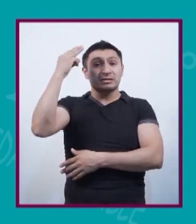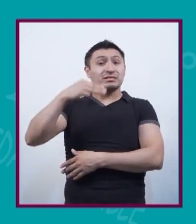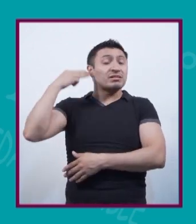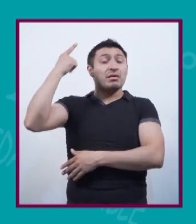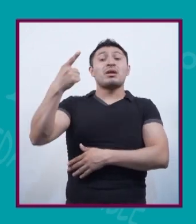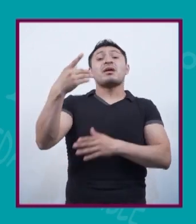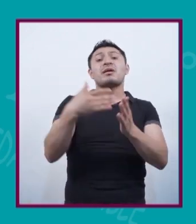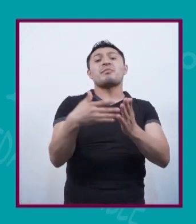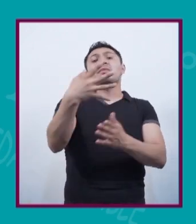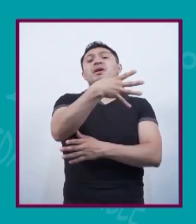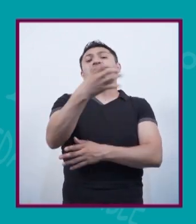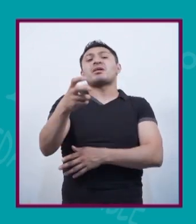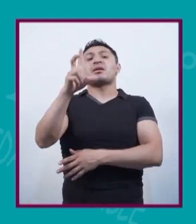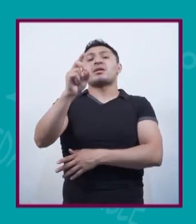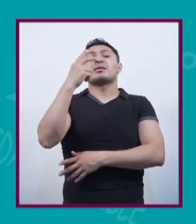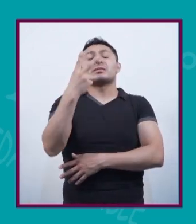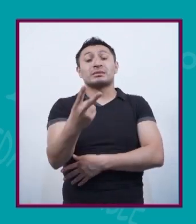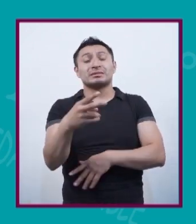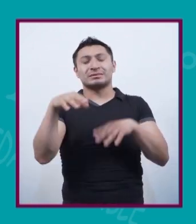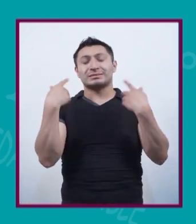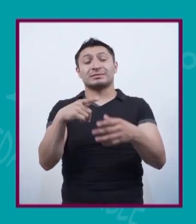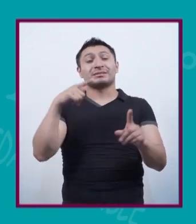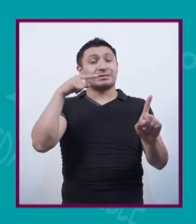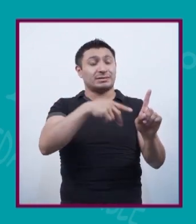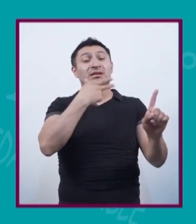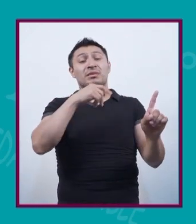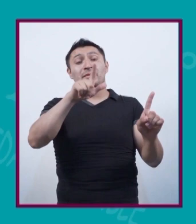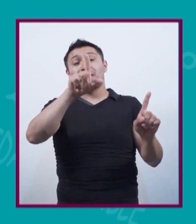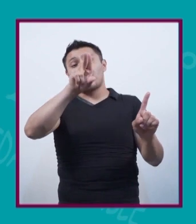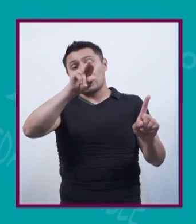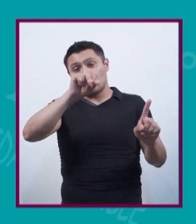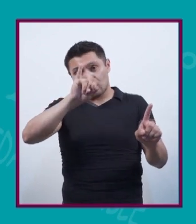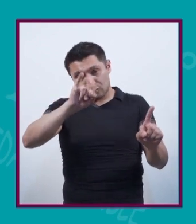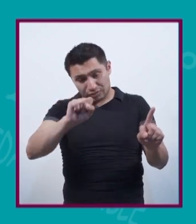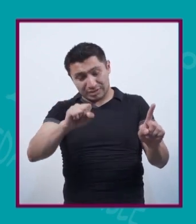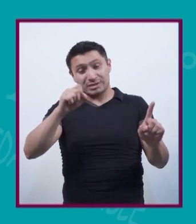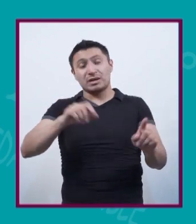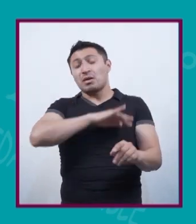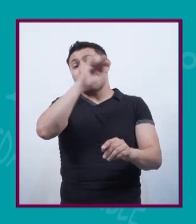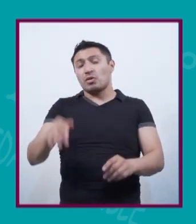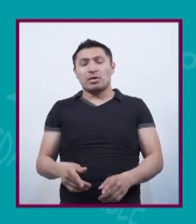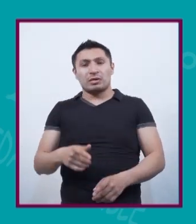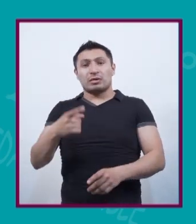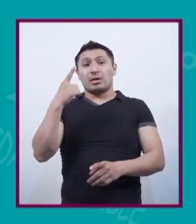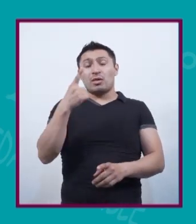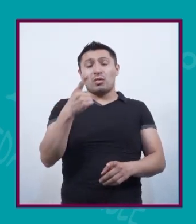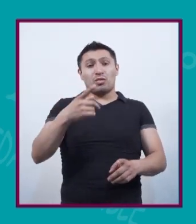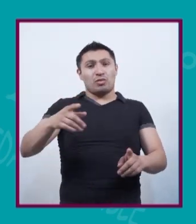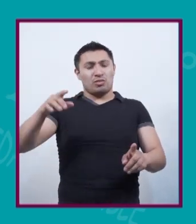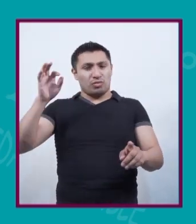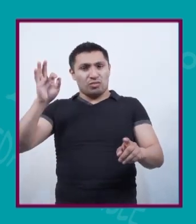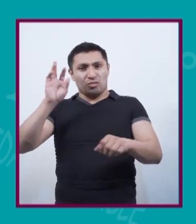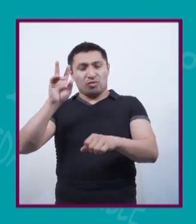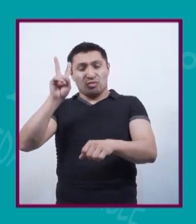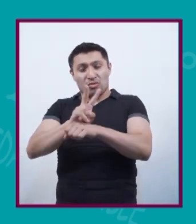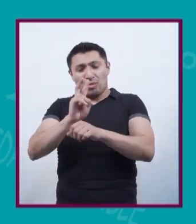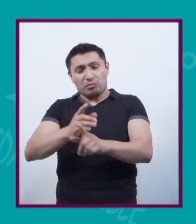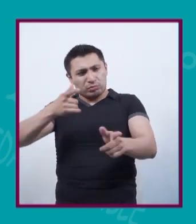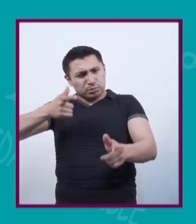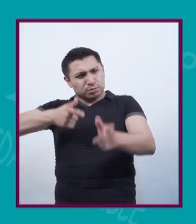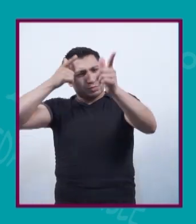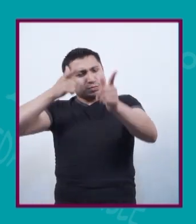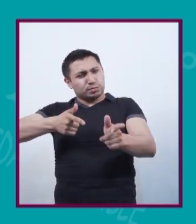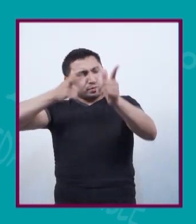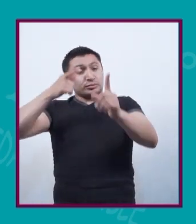de marzo de 1932, Luis Romero Carrasco murió por los disparos que un custodio le dio cuando trataba